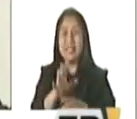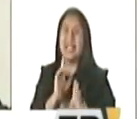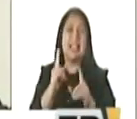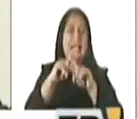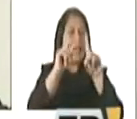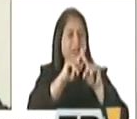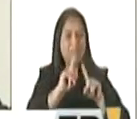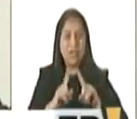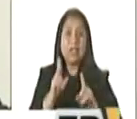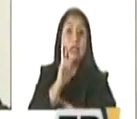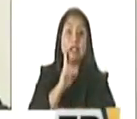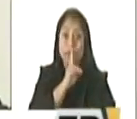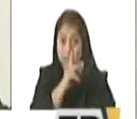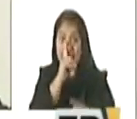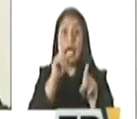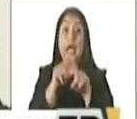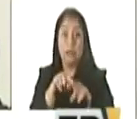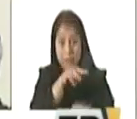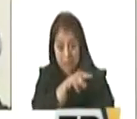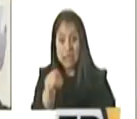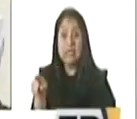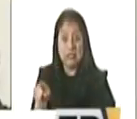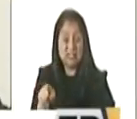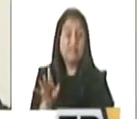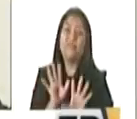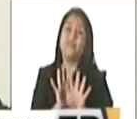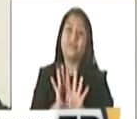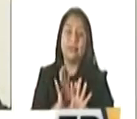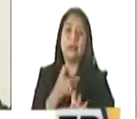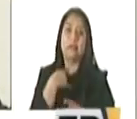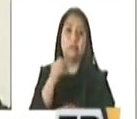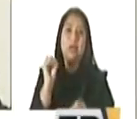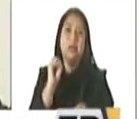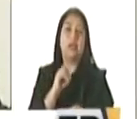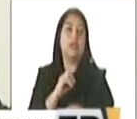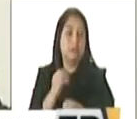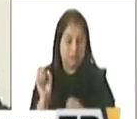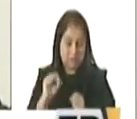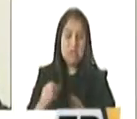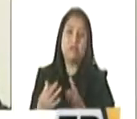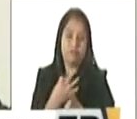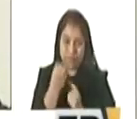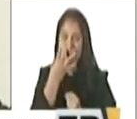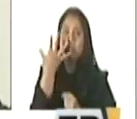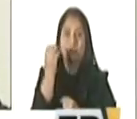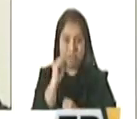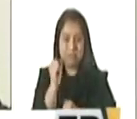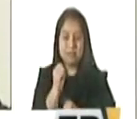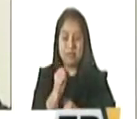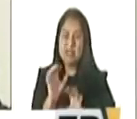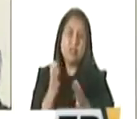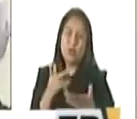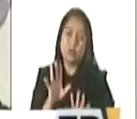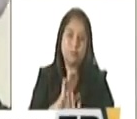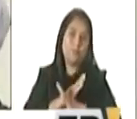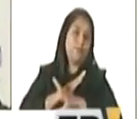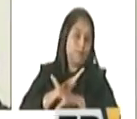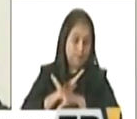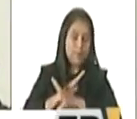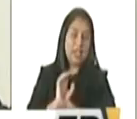diversos restaurantes que podrían generar pues un contagio masivo, y por lo tanto la